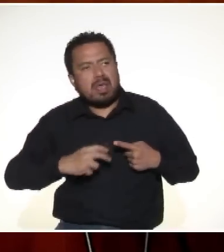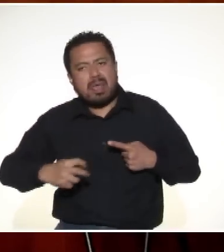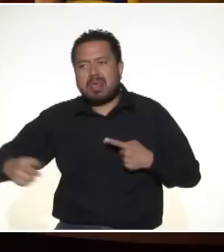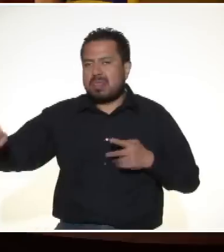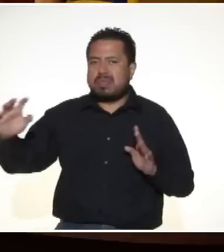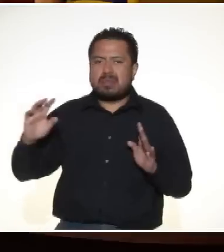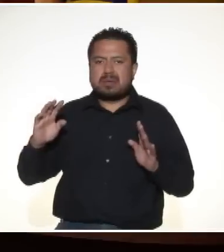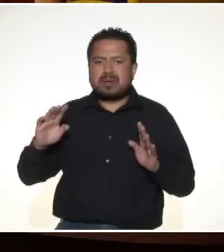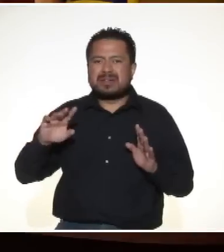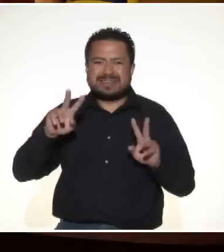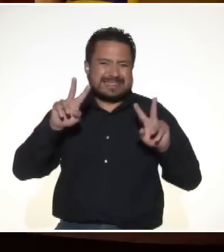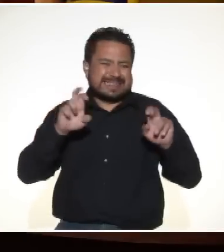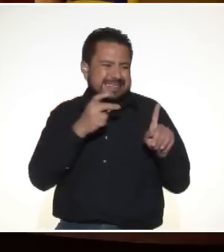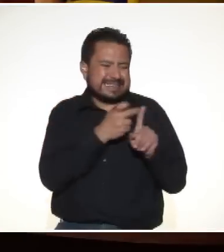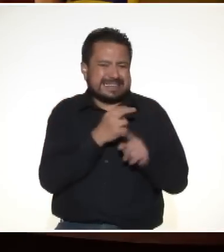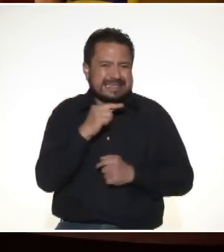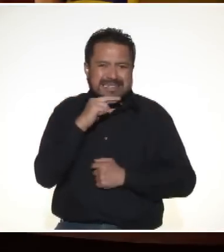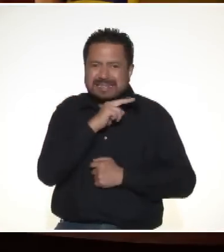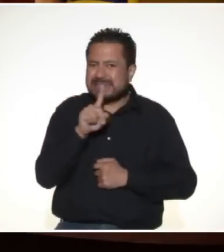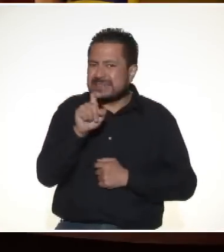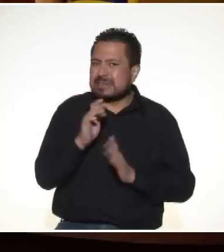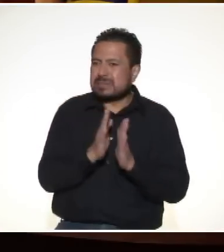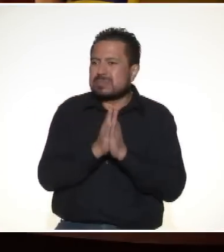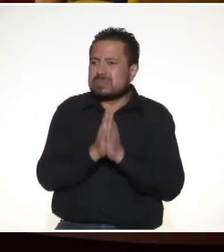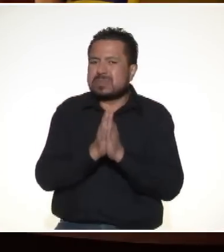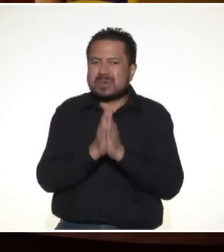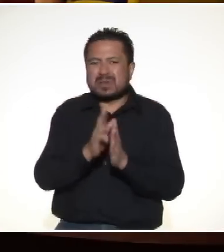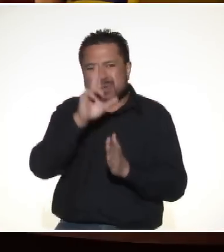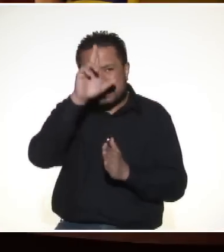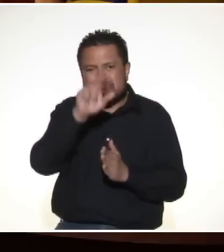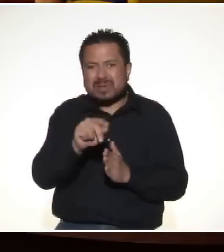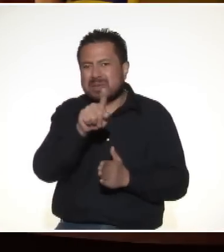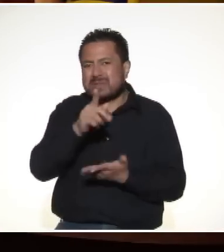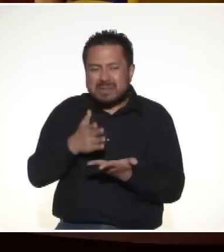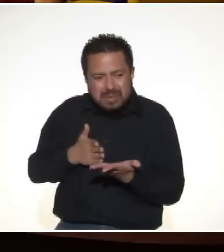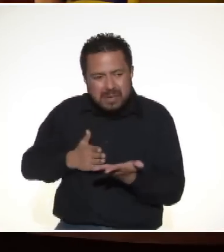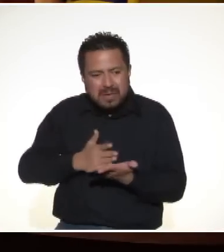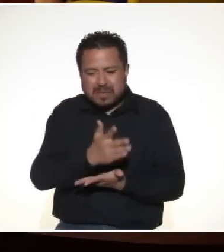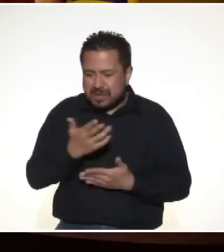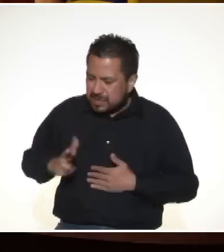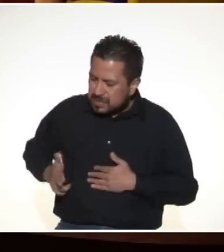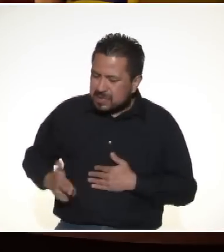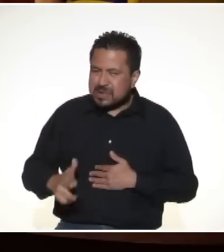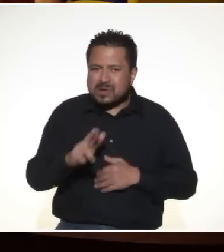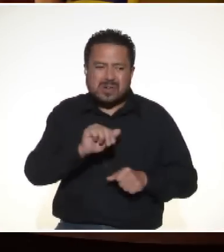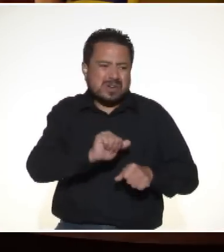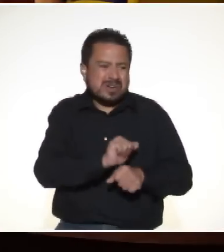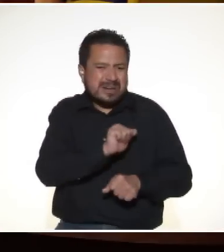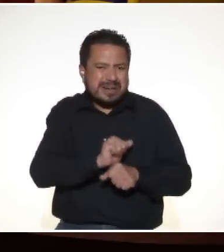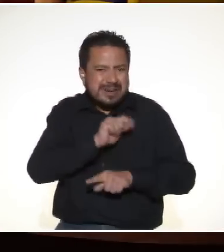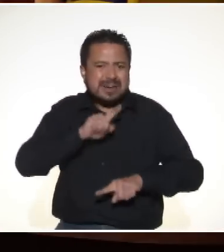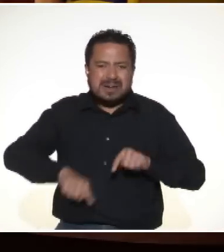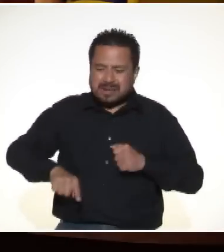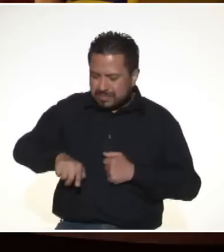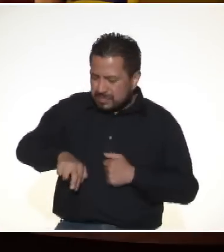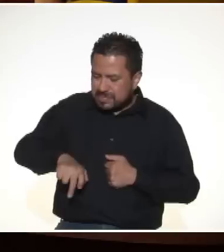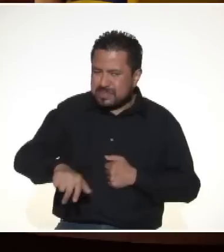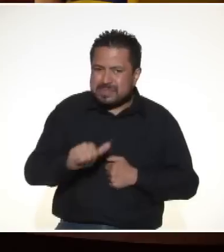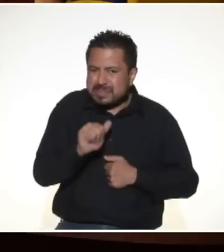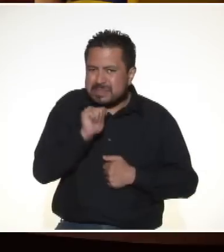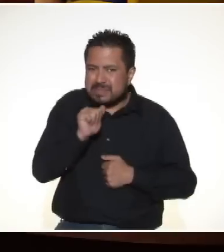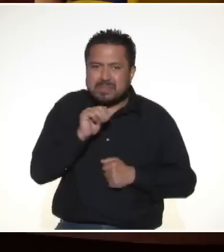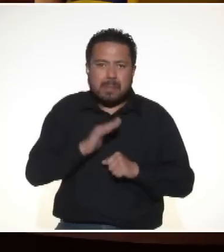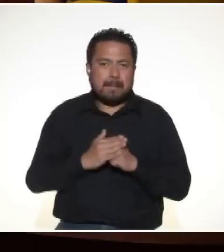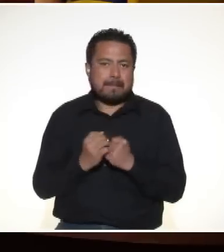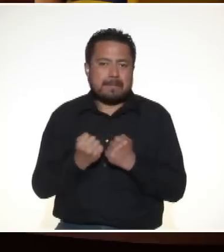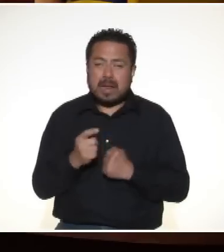ese tema de aguas rápidas, por favor, no intenten cruzar ríos ni con coche, ni caminando. La